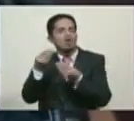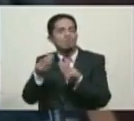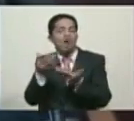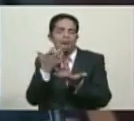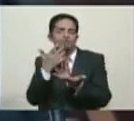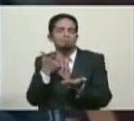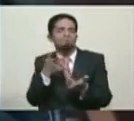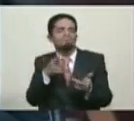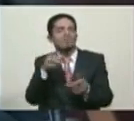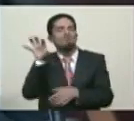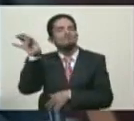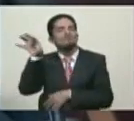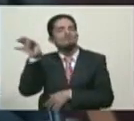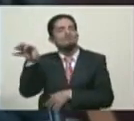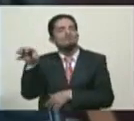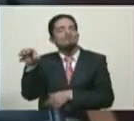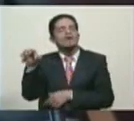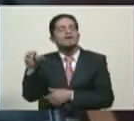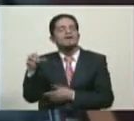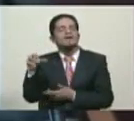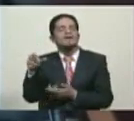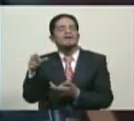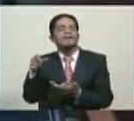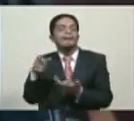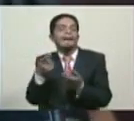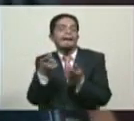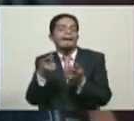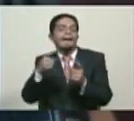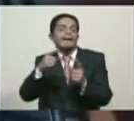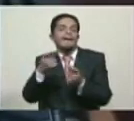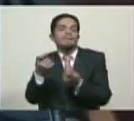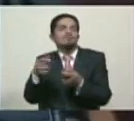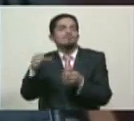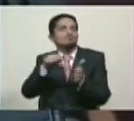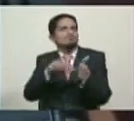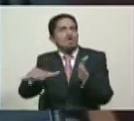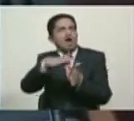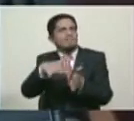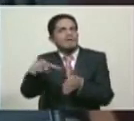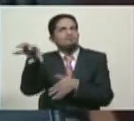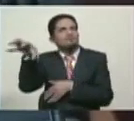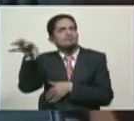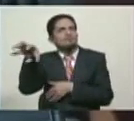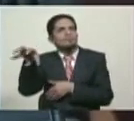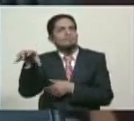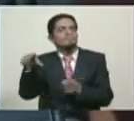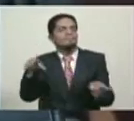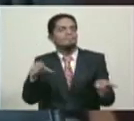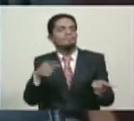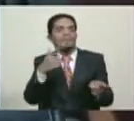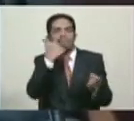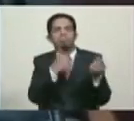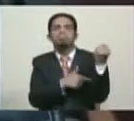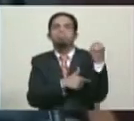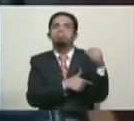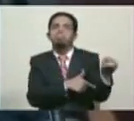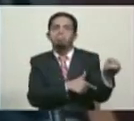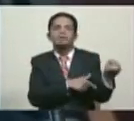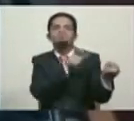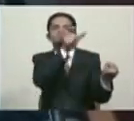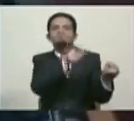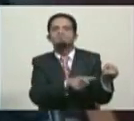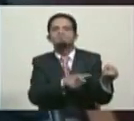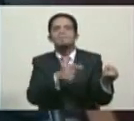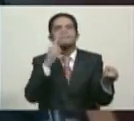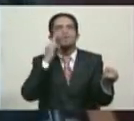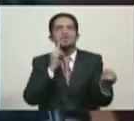barata, pero que fuese colonizable. No aprendieron la lección del generalísimo Simón Bolívar, libertador. El